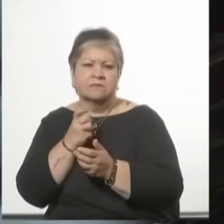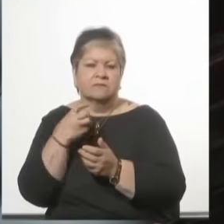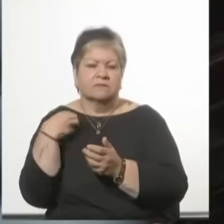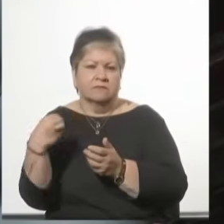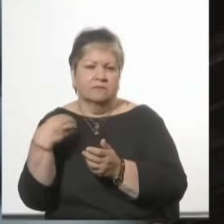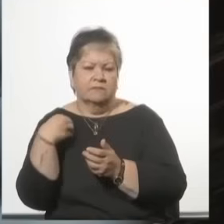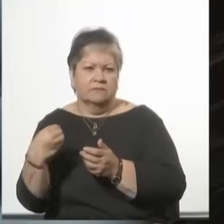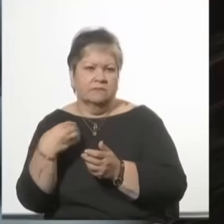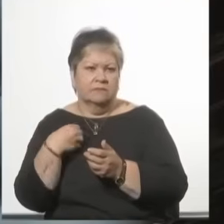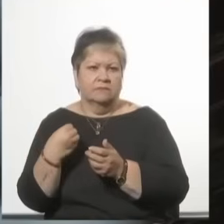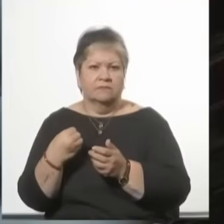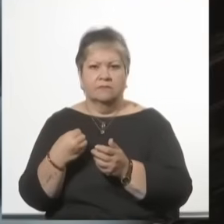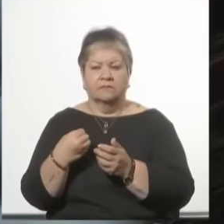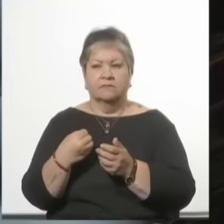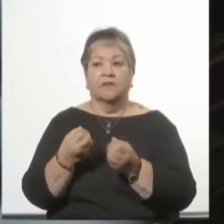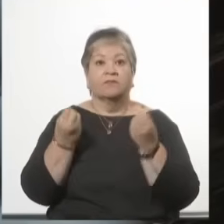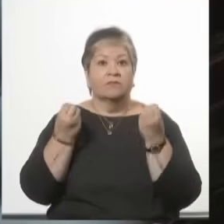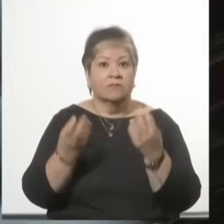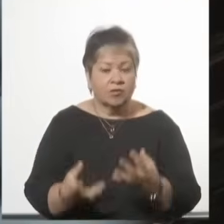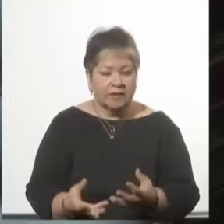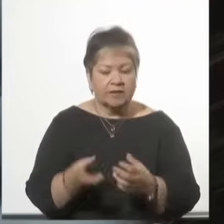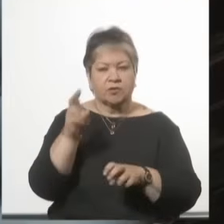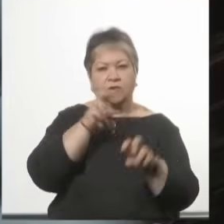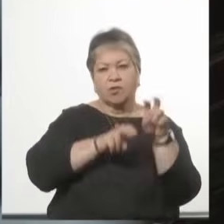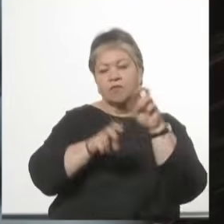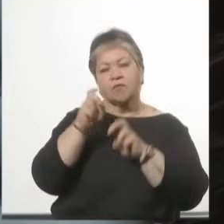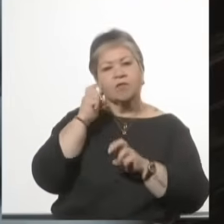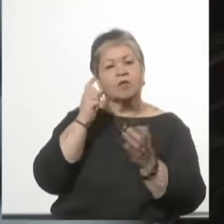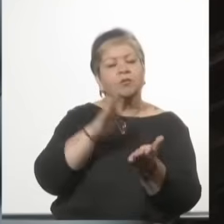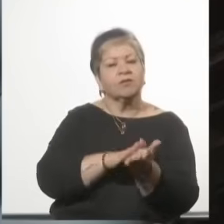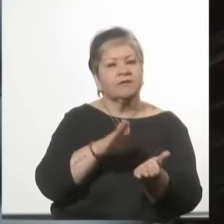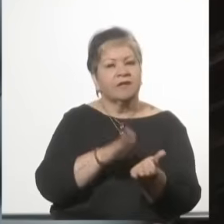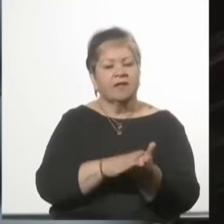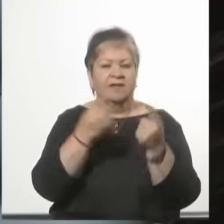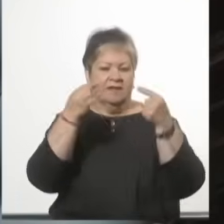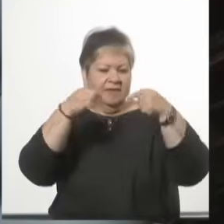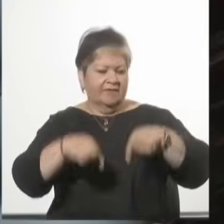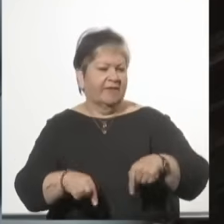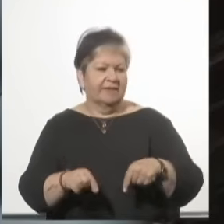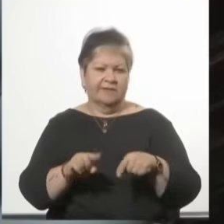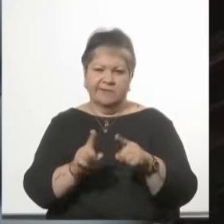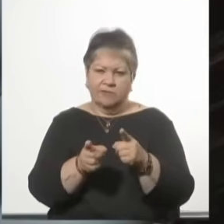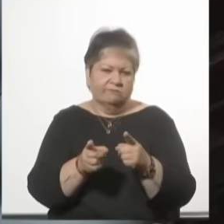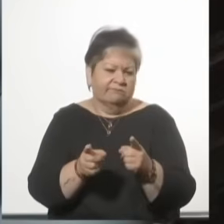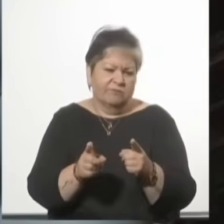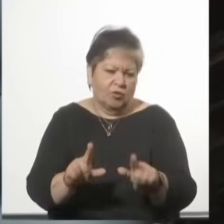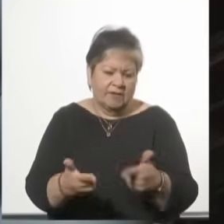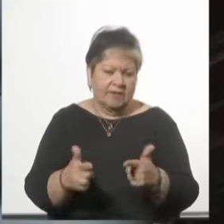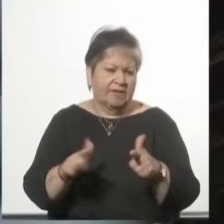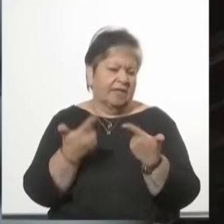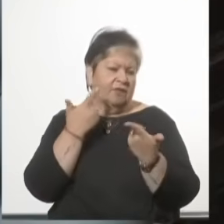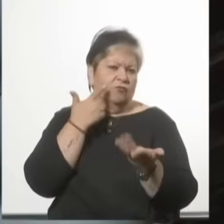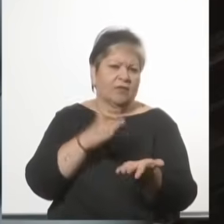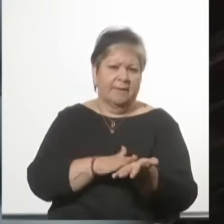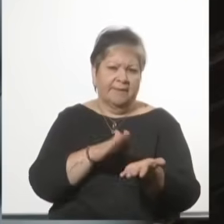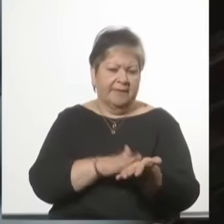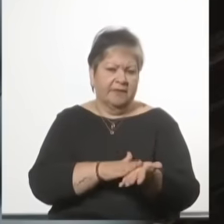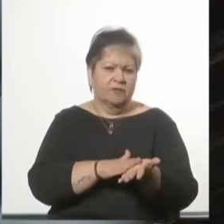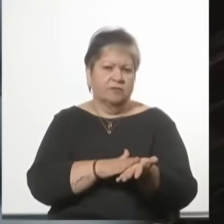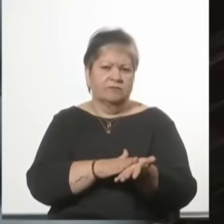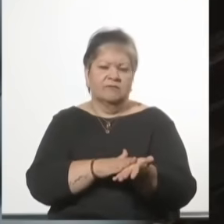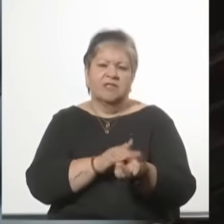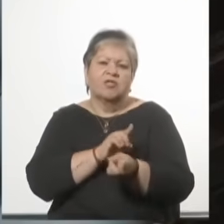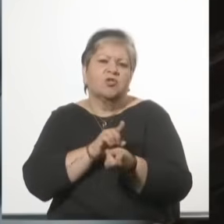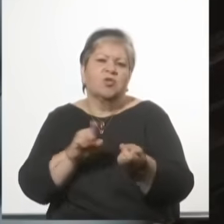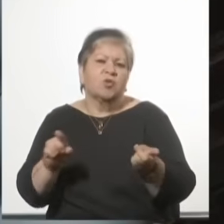En ese sentido, buscando justificar un debate que creemos totalmente infundado y además riesgosamente